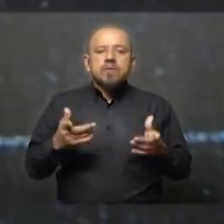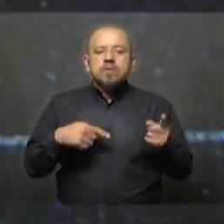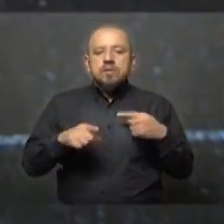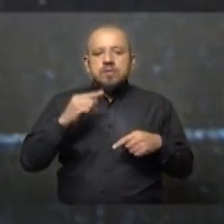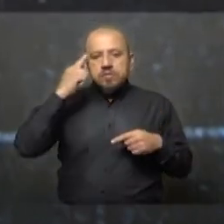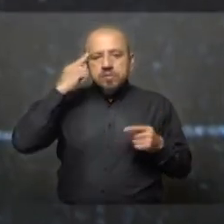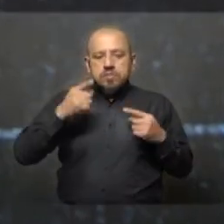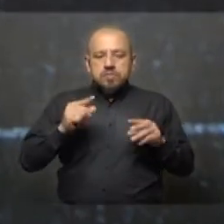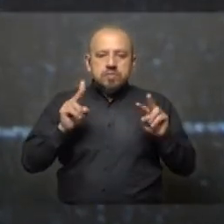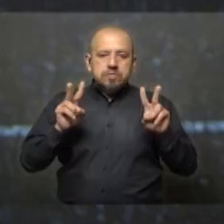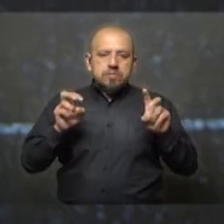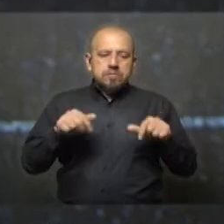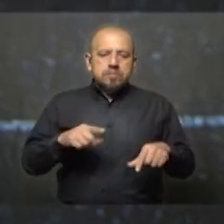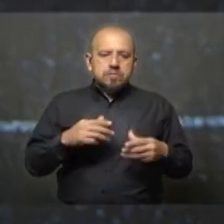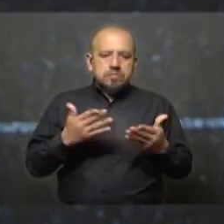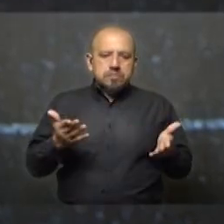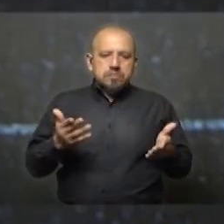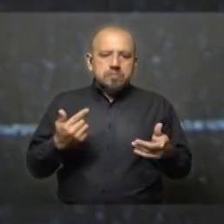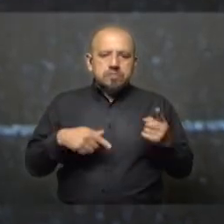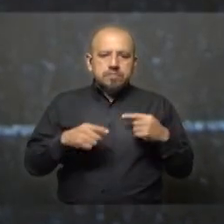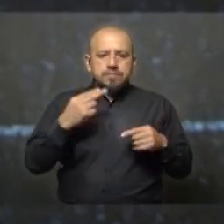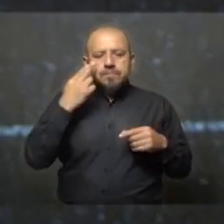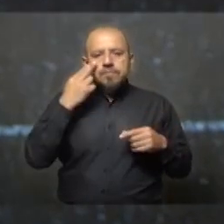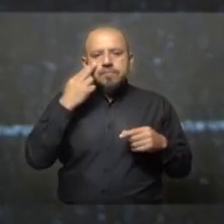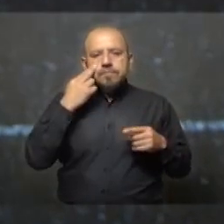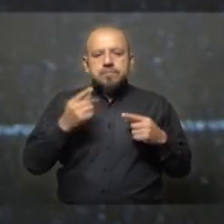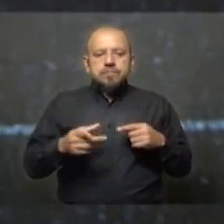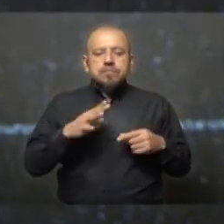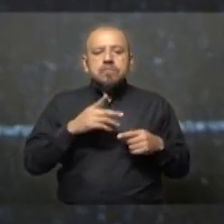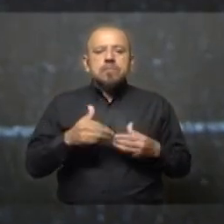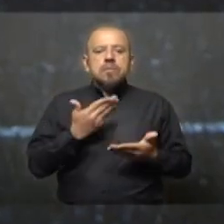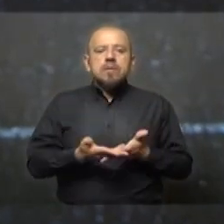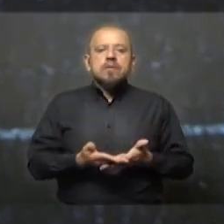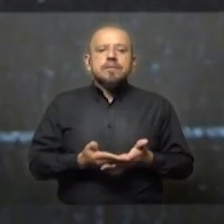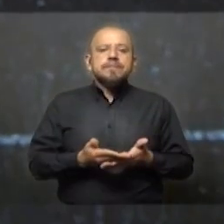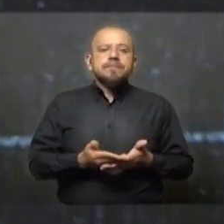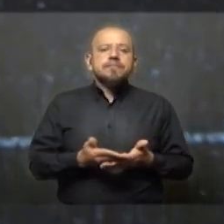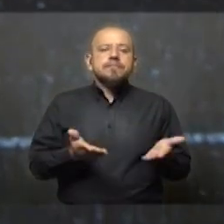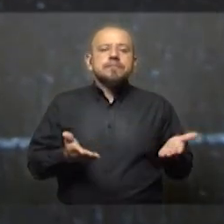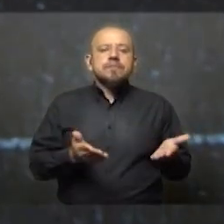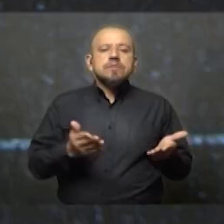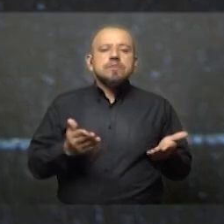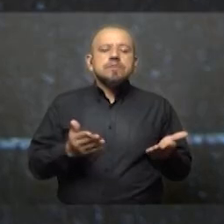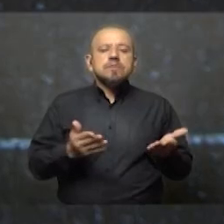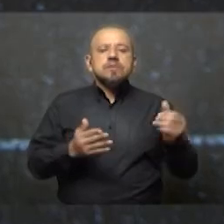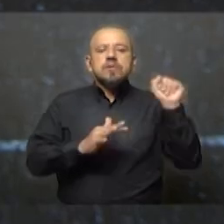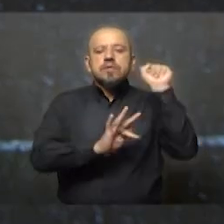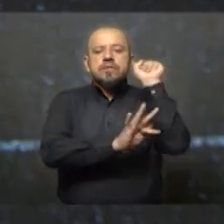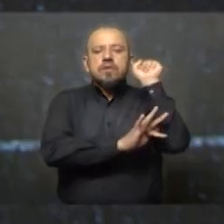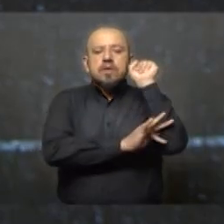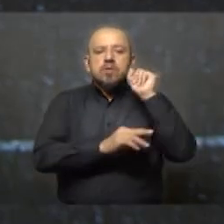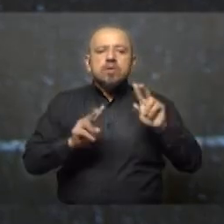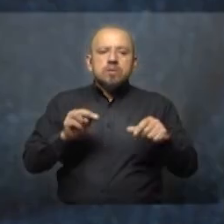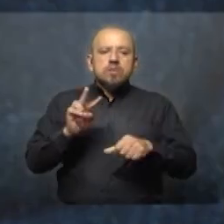antropológica del tema Entonces cuál es el problema histórico que se plantea y desde una mirada también feminista con el tema cuidados